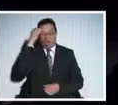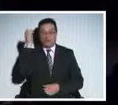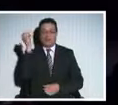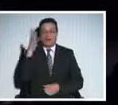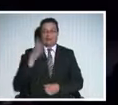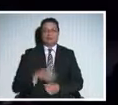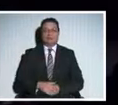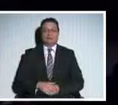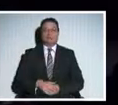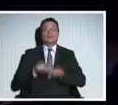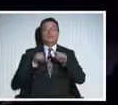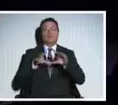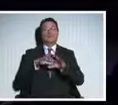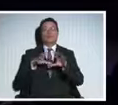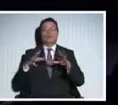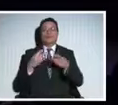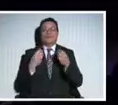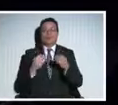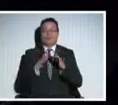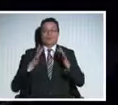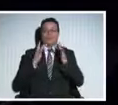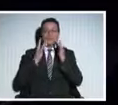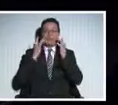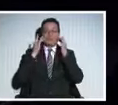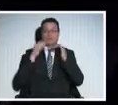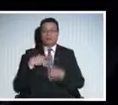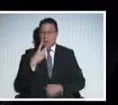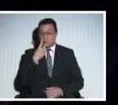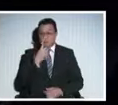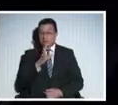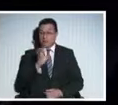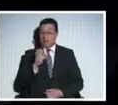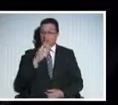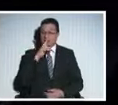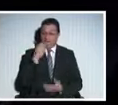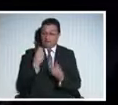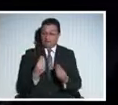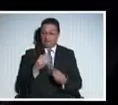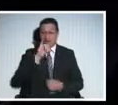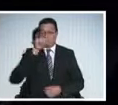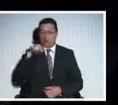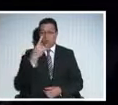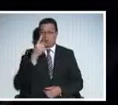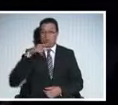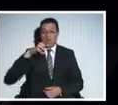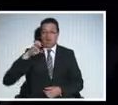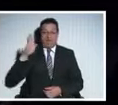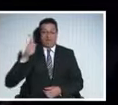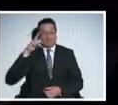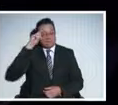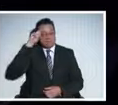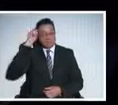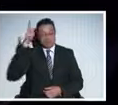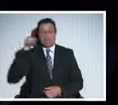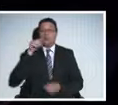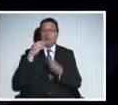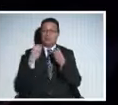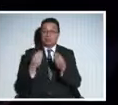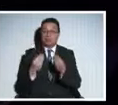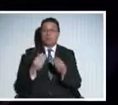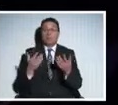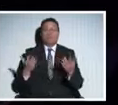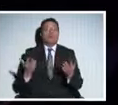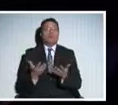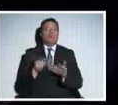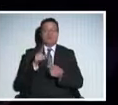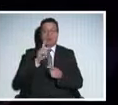Yo soy muy, muy, muy bien, muy feliz. Me parece bien que Junaed esté haciendo esta iniciativa in situ, porque